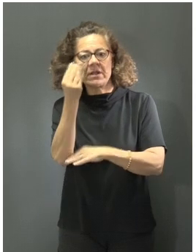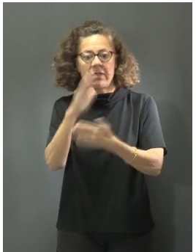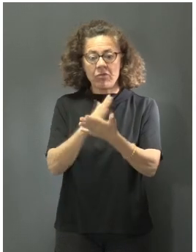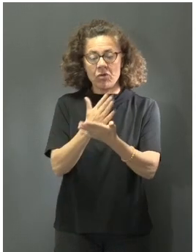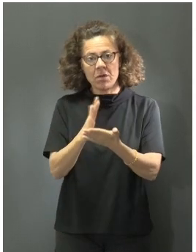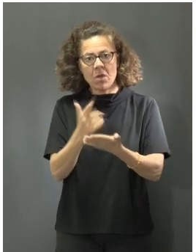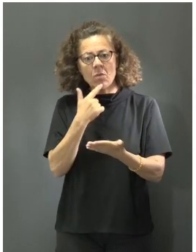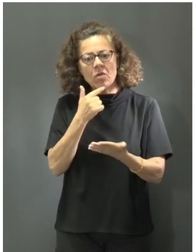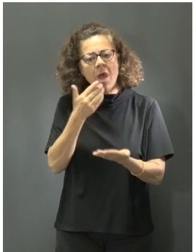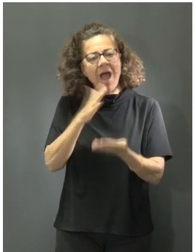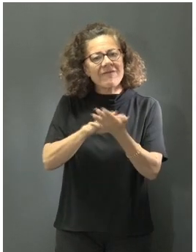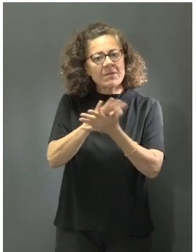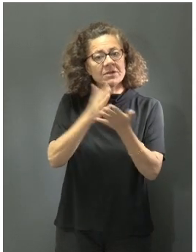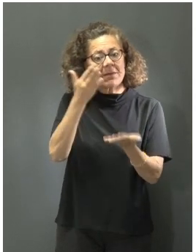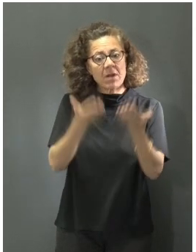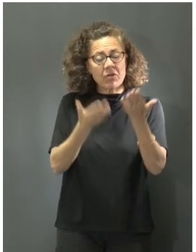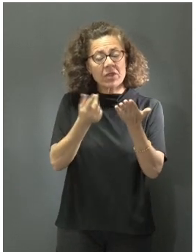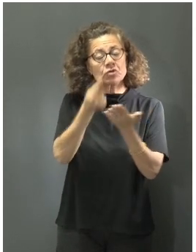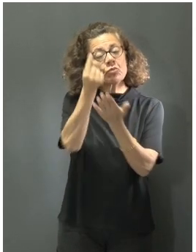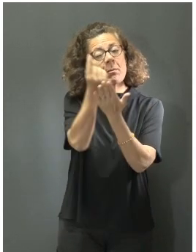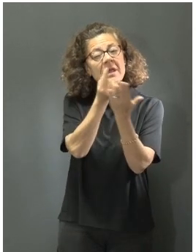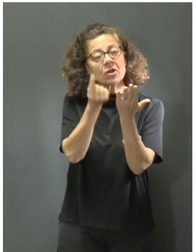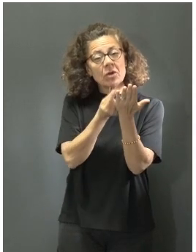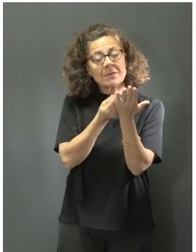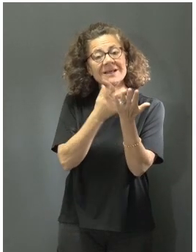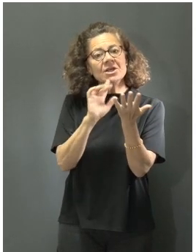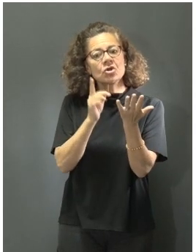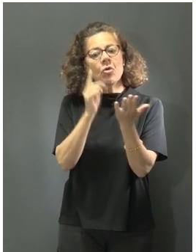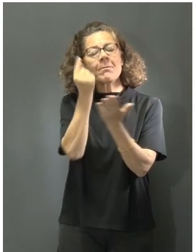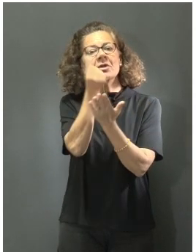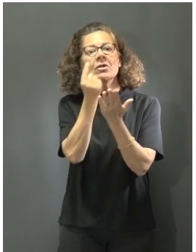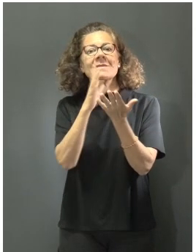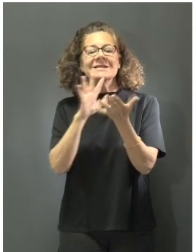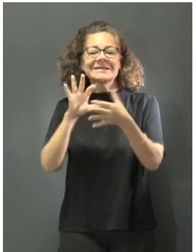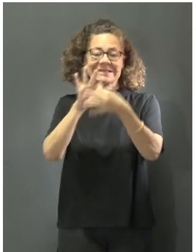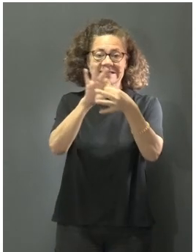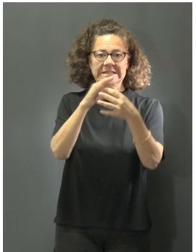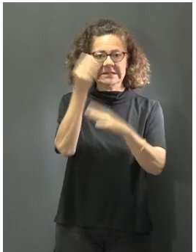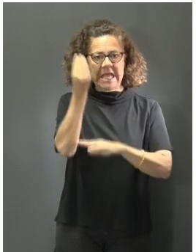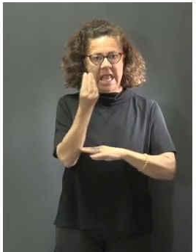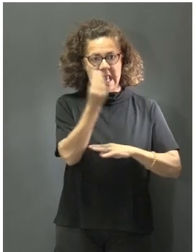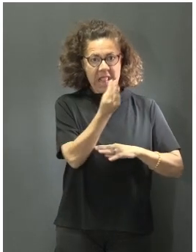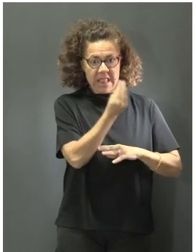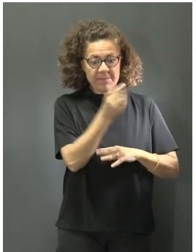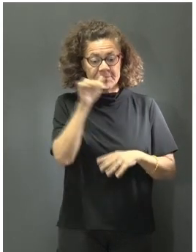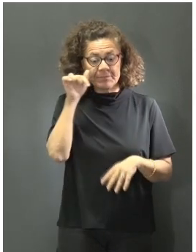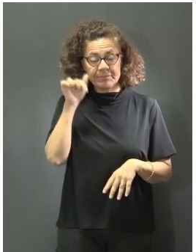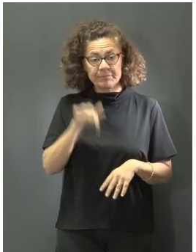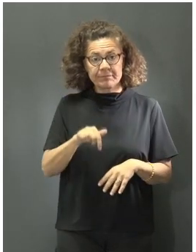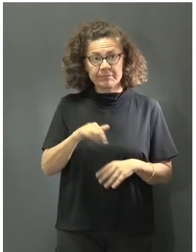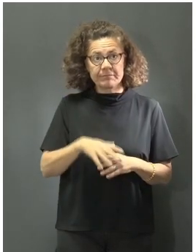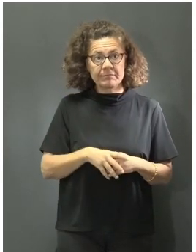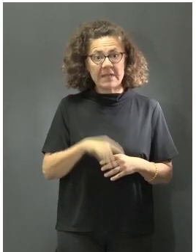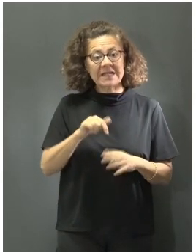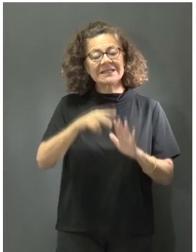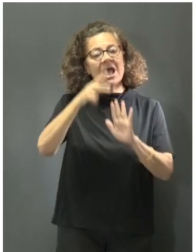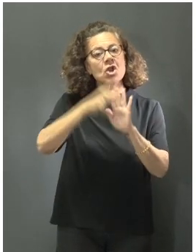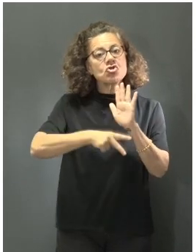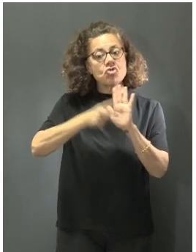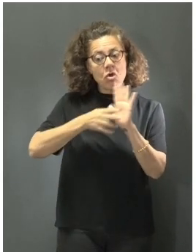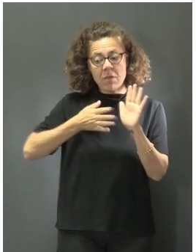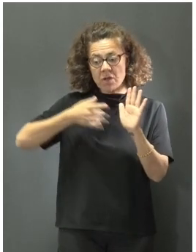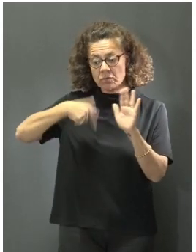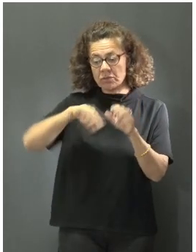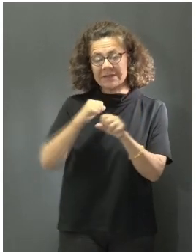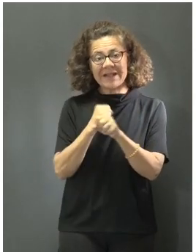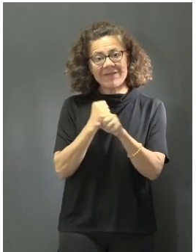hablábamos de la evaluación de los pictogramas, era de pictogramas de señalización. En esta norma que estamos